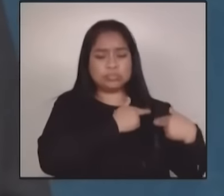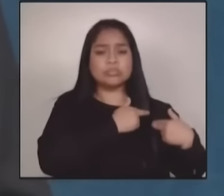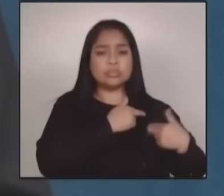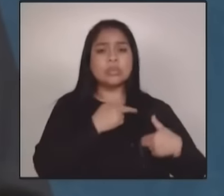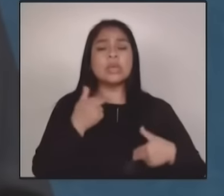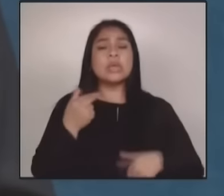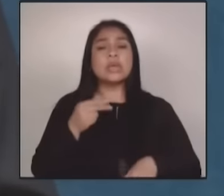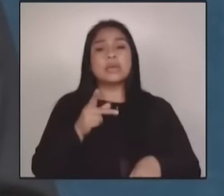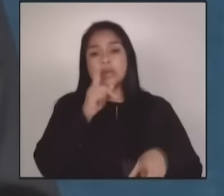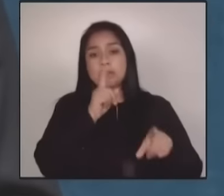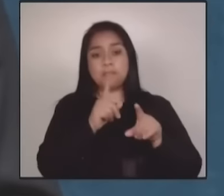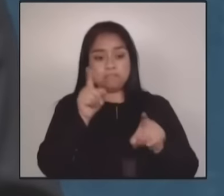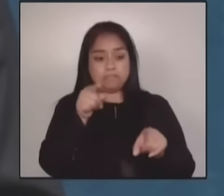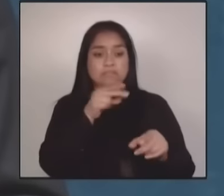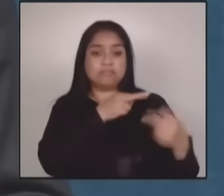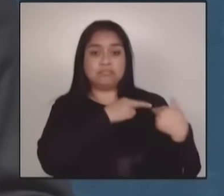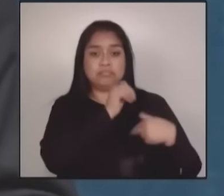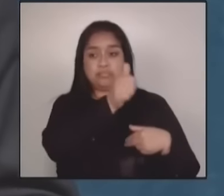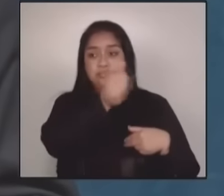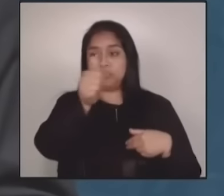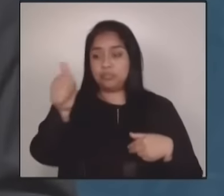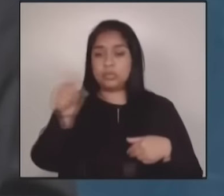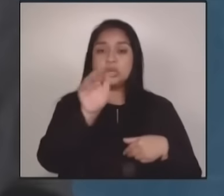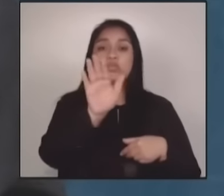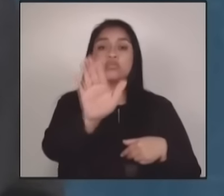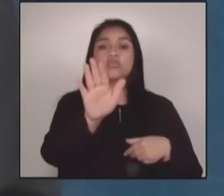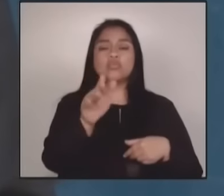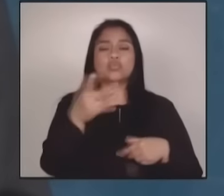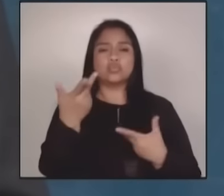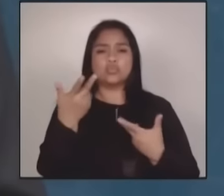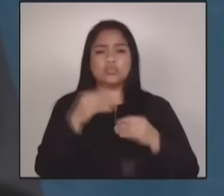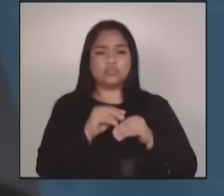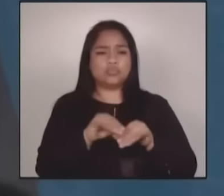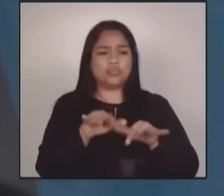las responsabilidades correspondientes en su mitigación.